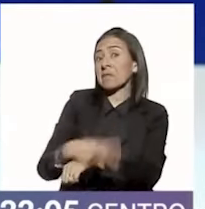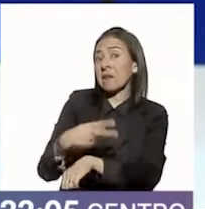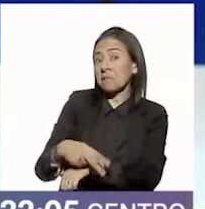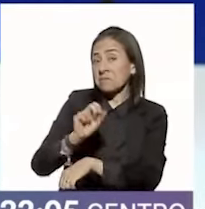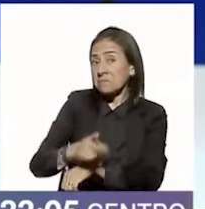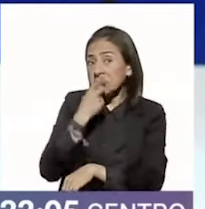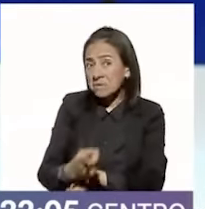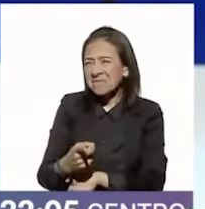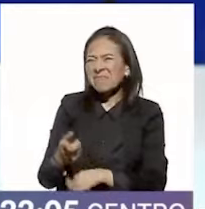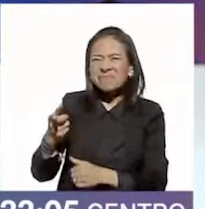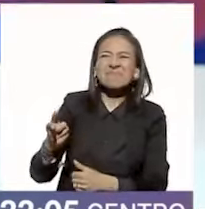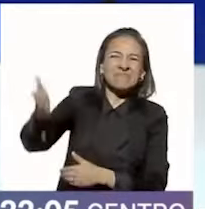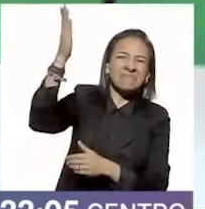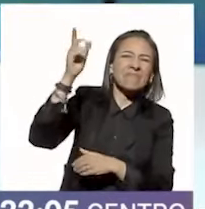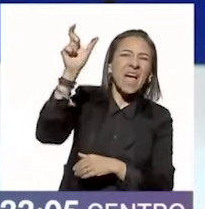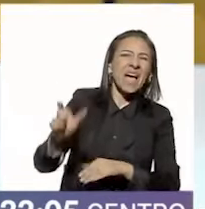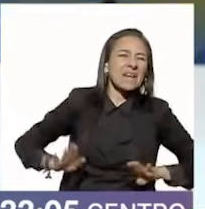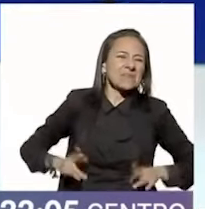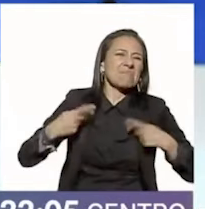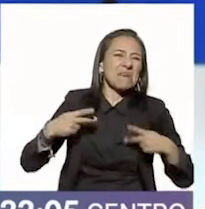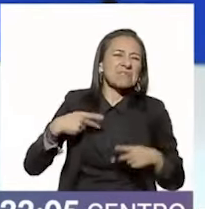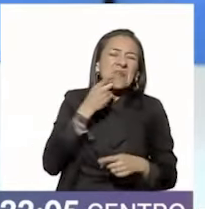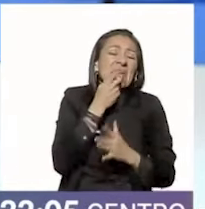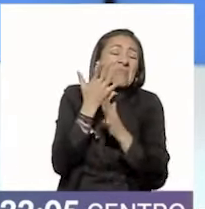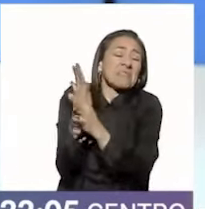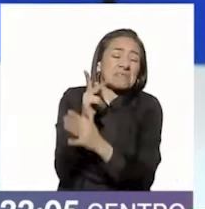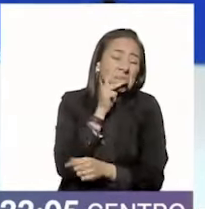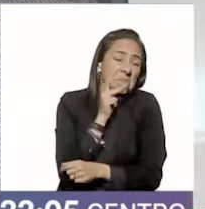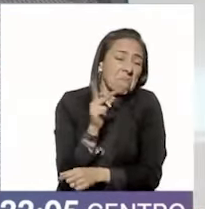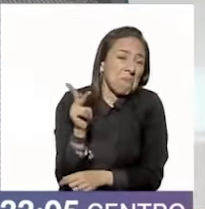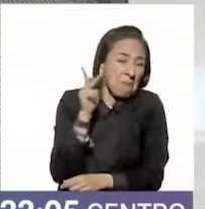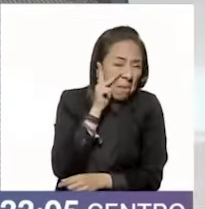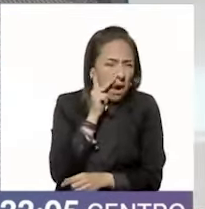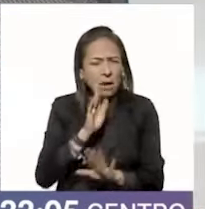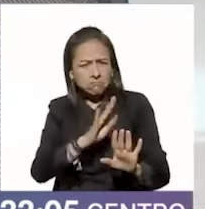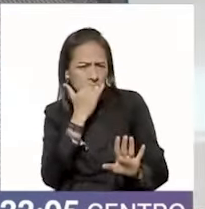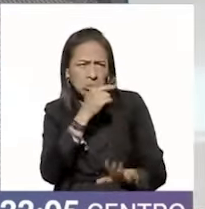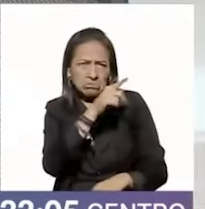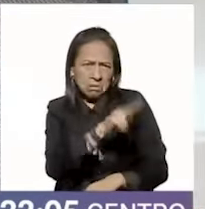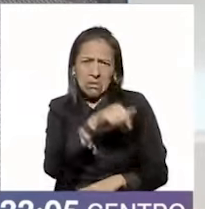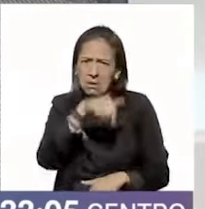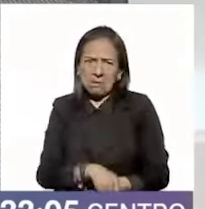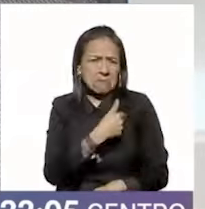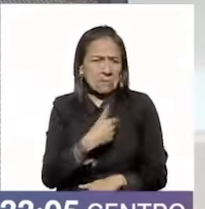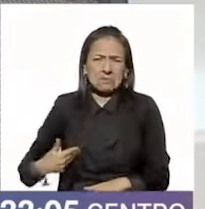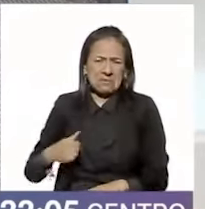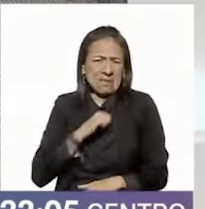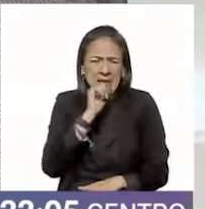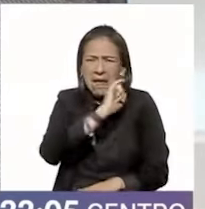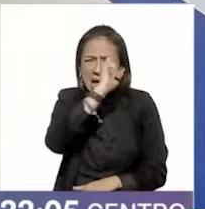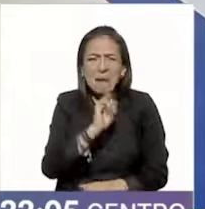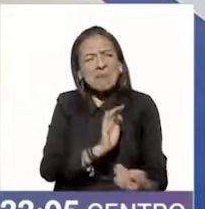pasar por el Papa. Mm. Sí, dicho sea de paso, el presidente nunca ha confrontado. No, al contrario. A ninguna iglesia.